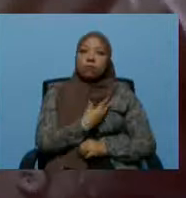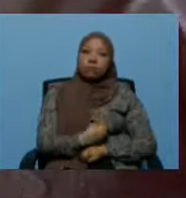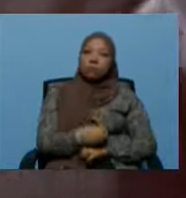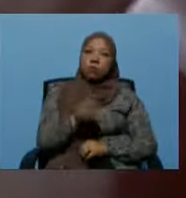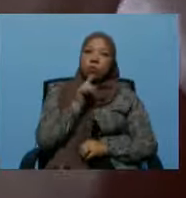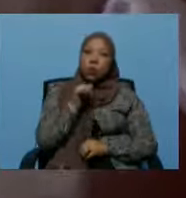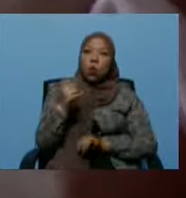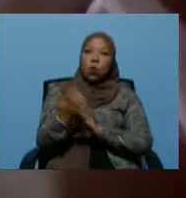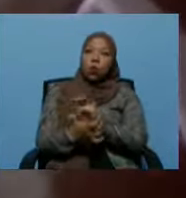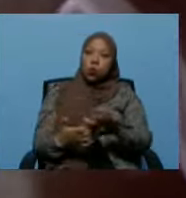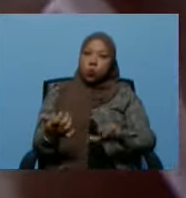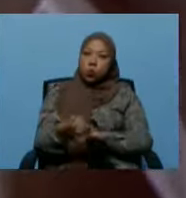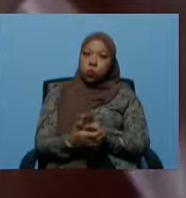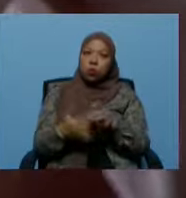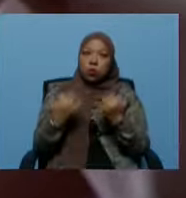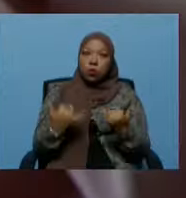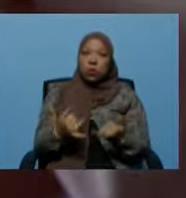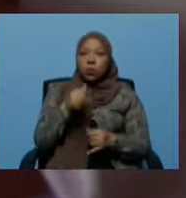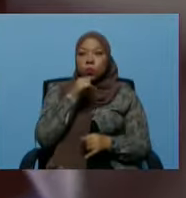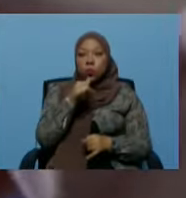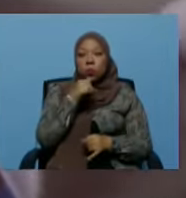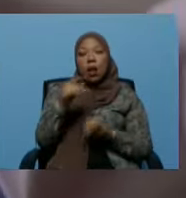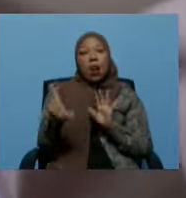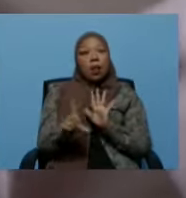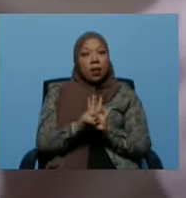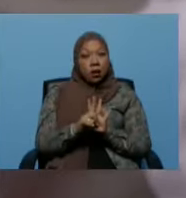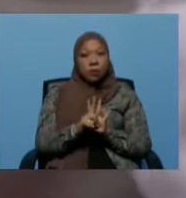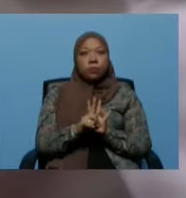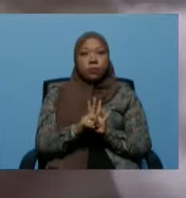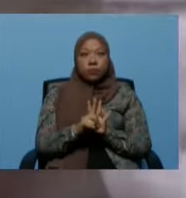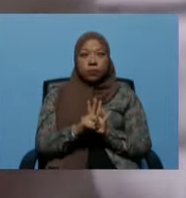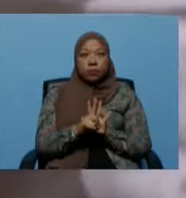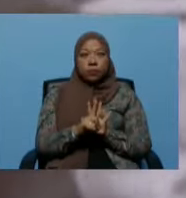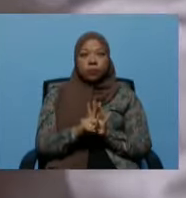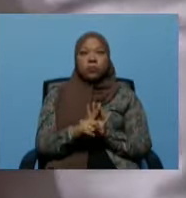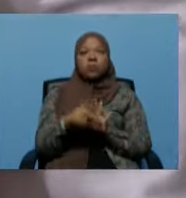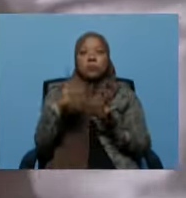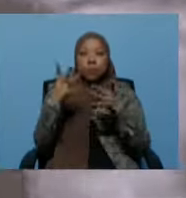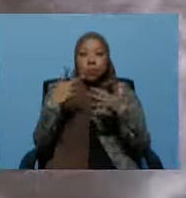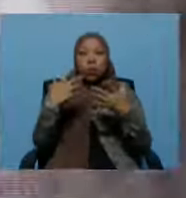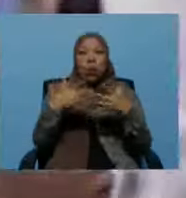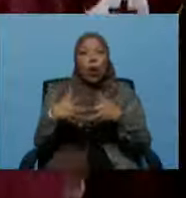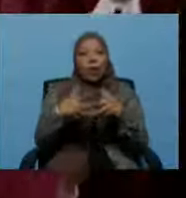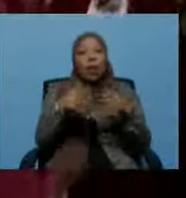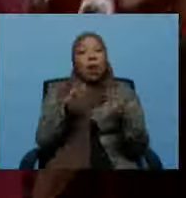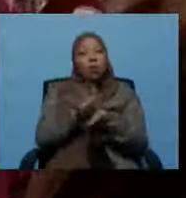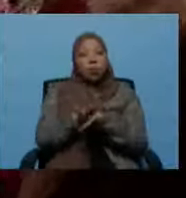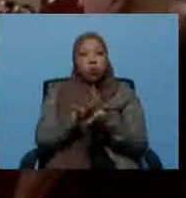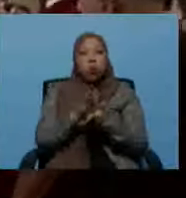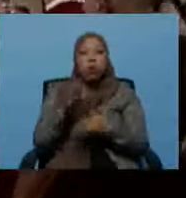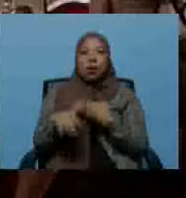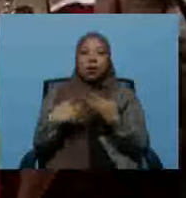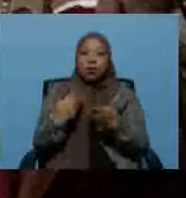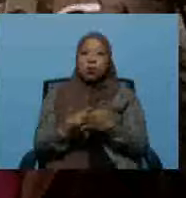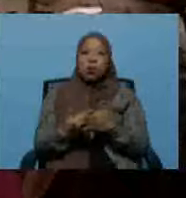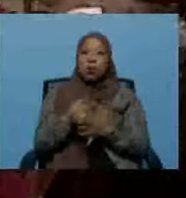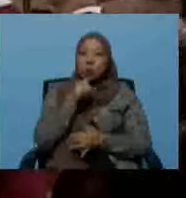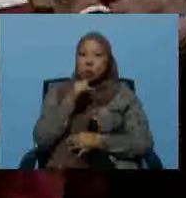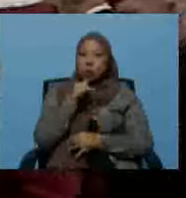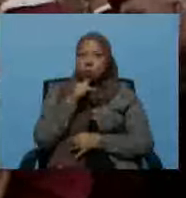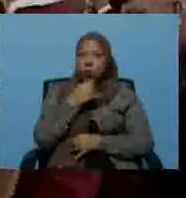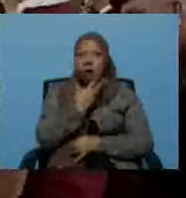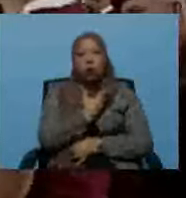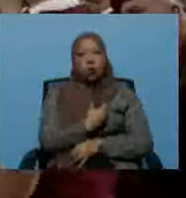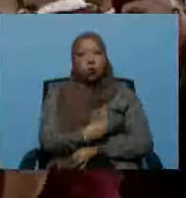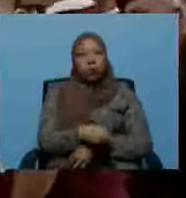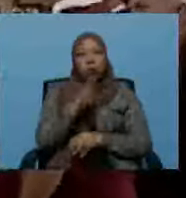forma violenta han transgredido la ley más allá de los límites establecidos, donde